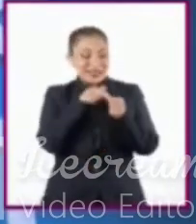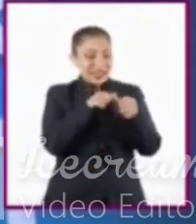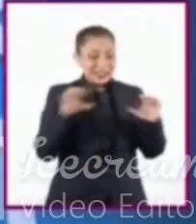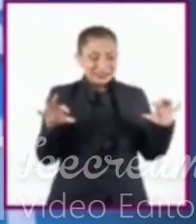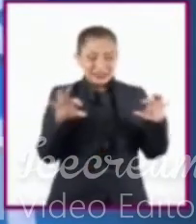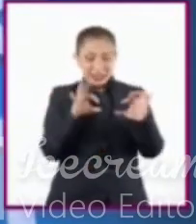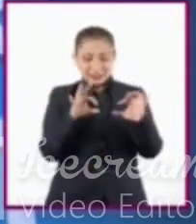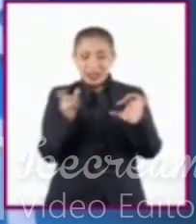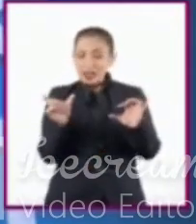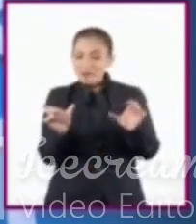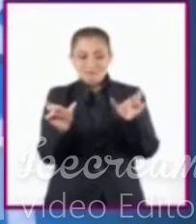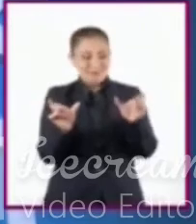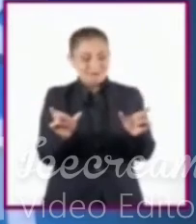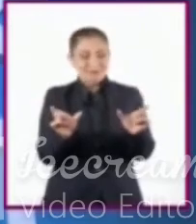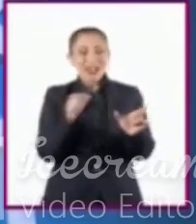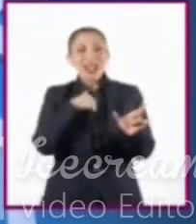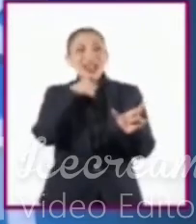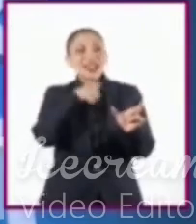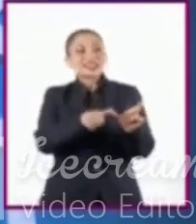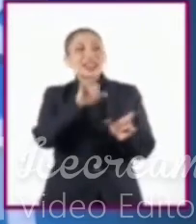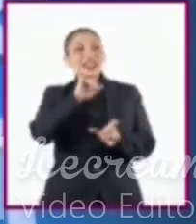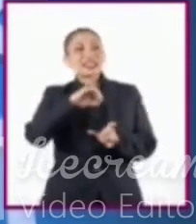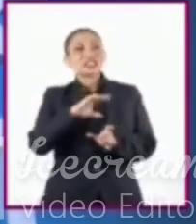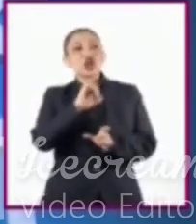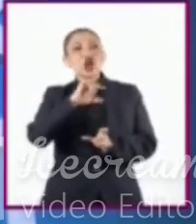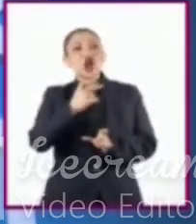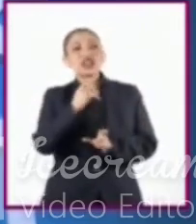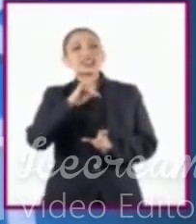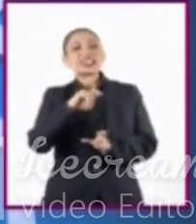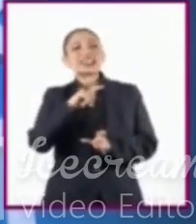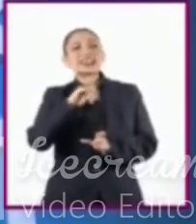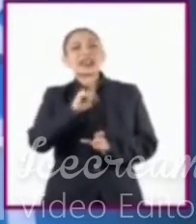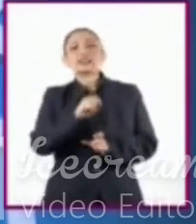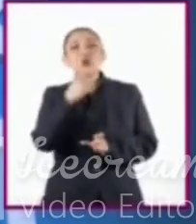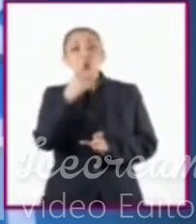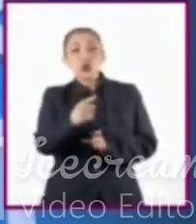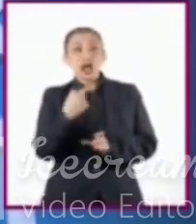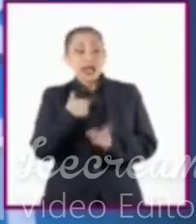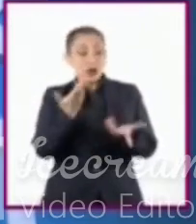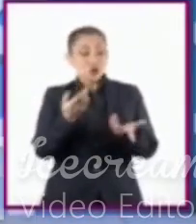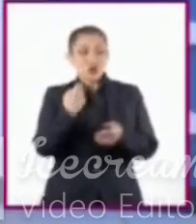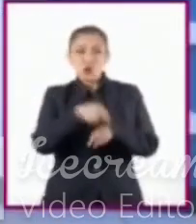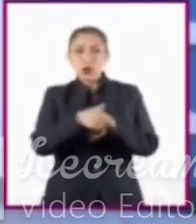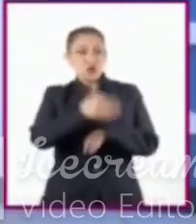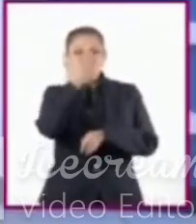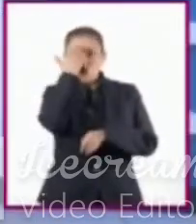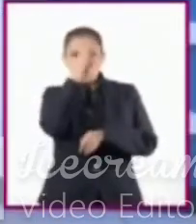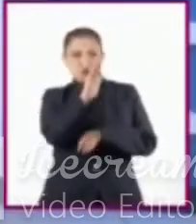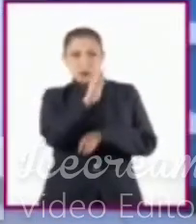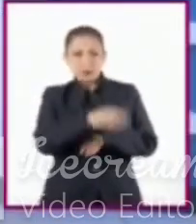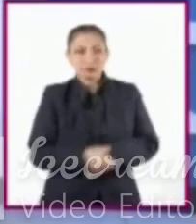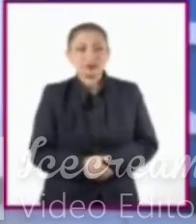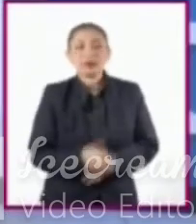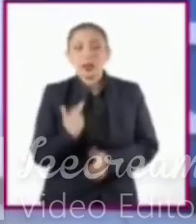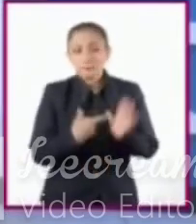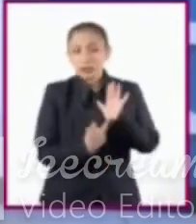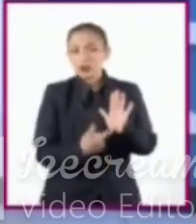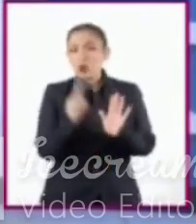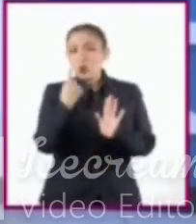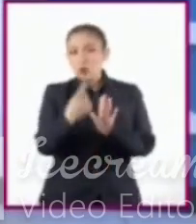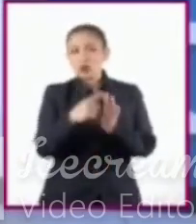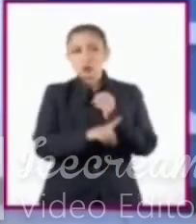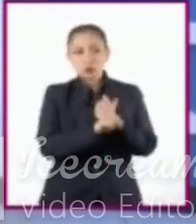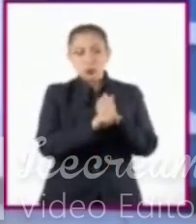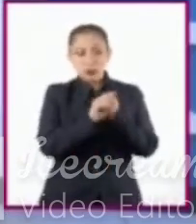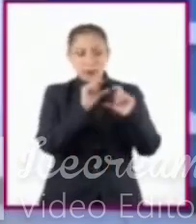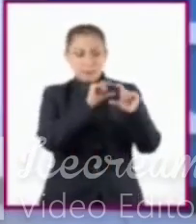contienen una o más literales llamadas incógnitas, es decir, una cantidad desconocida. Aquí les presentamos algunas situaciones